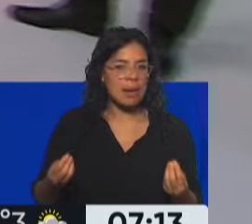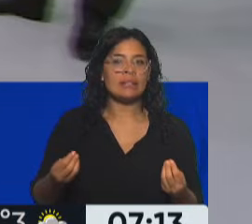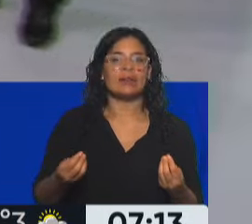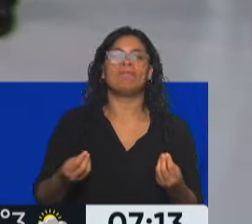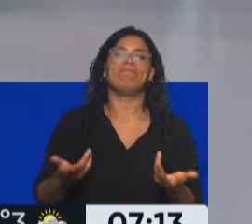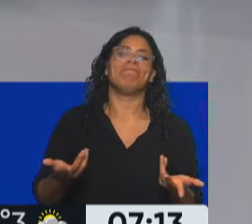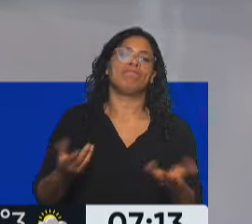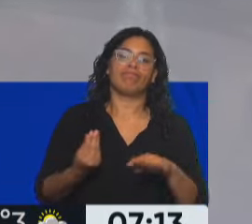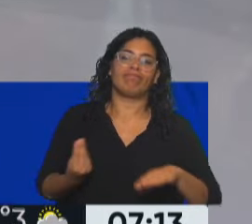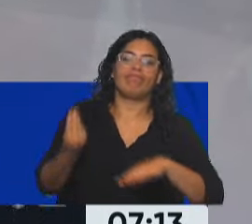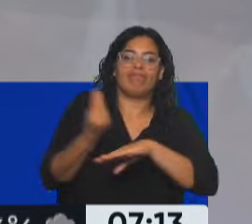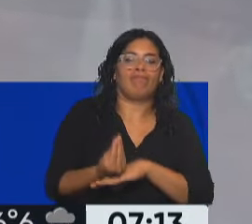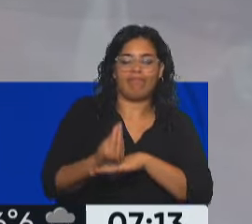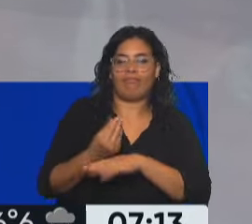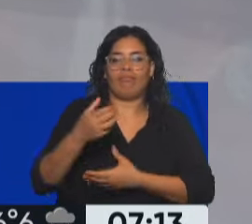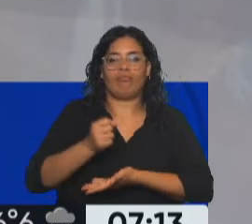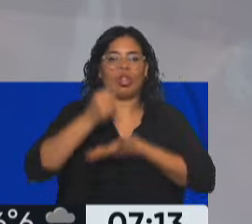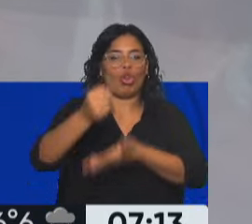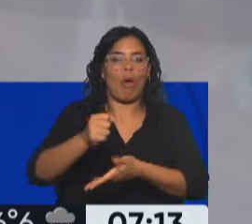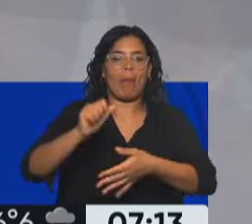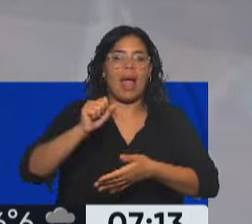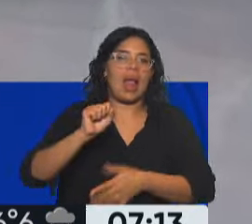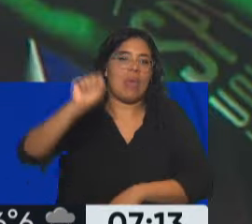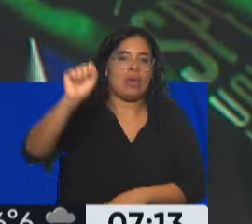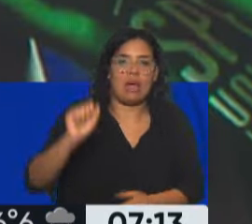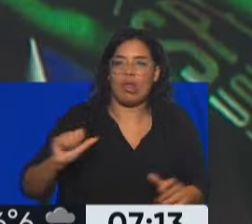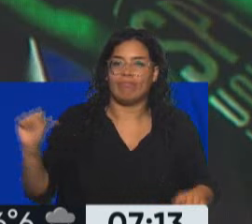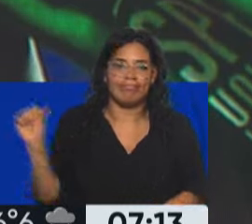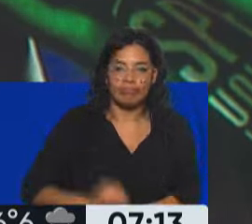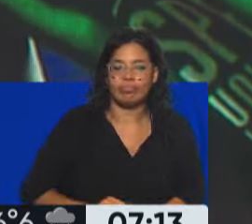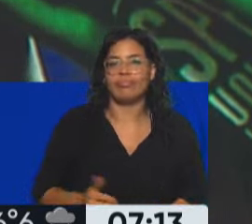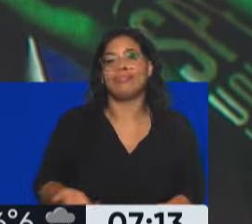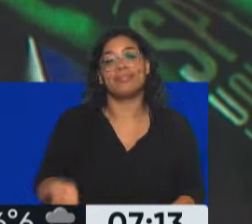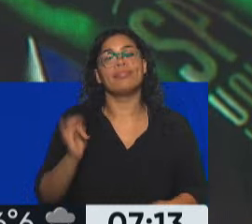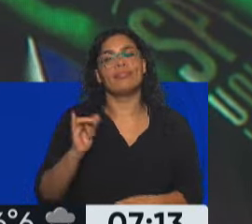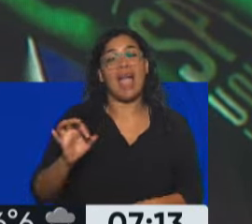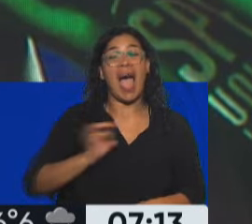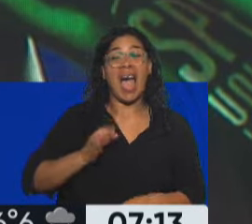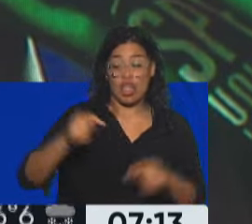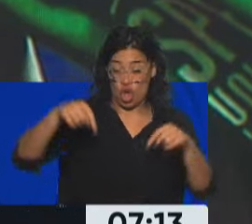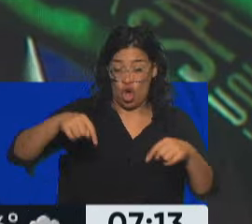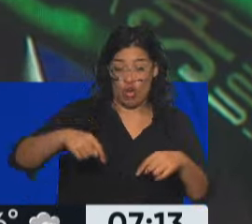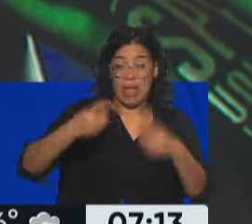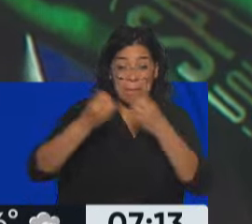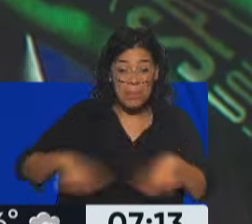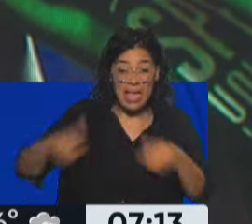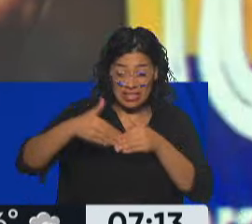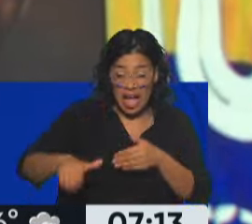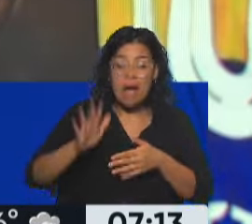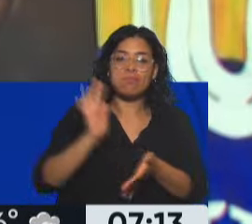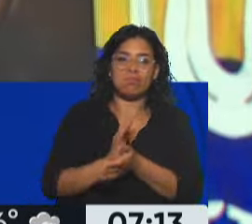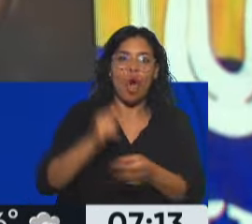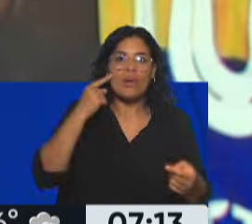una realidad, agua ¿no? en la Copa Sudamericana. Los objetivos están muy lejos de lo planteado al comienzo del año, ¿no? Campeonato local, Morfa